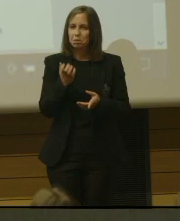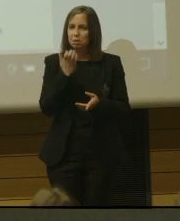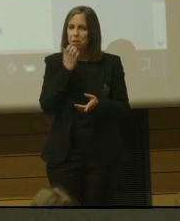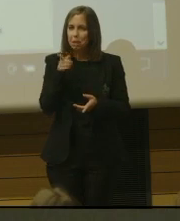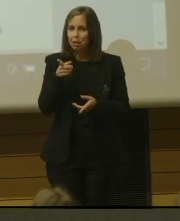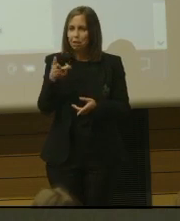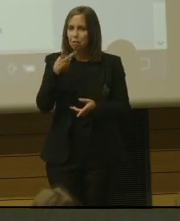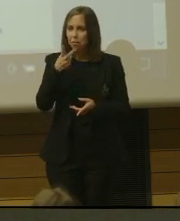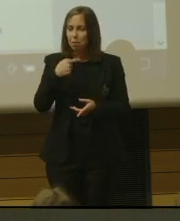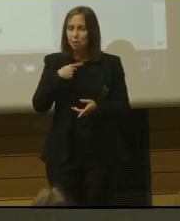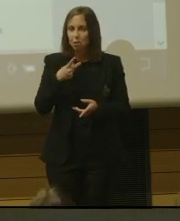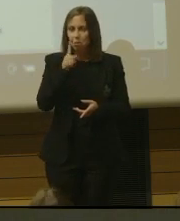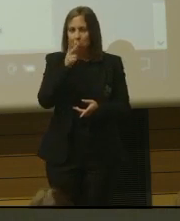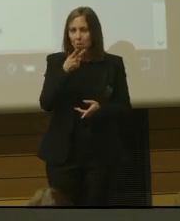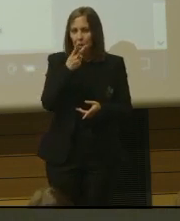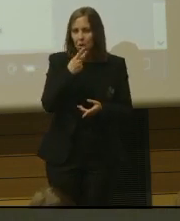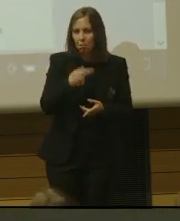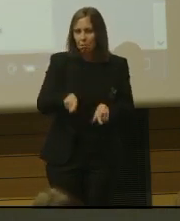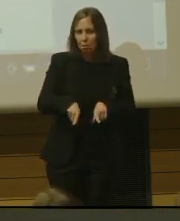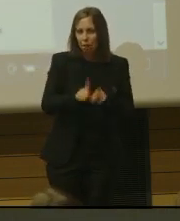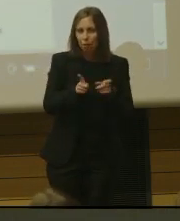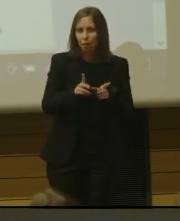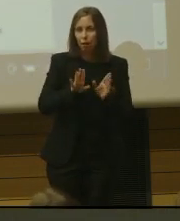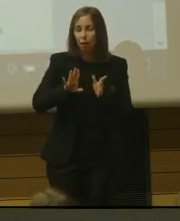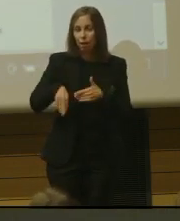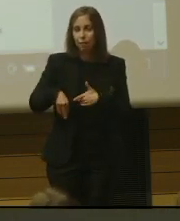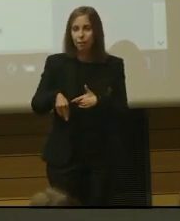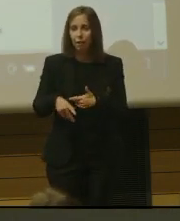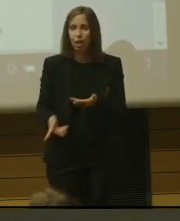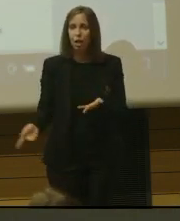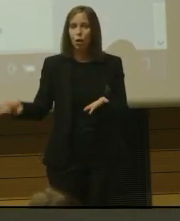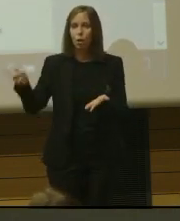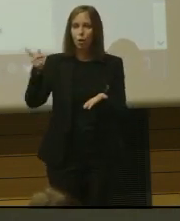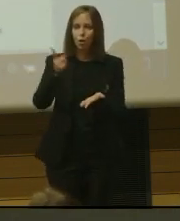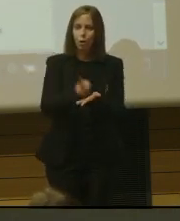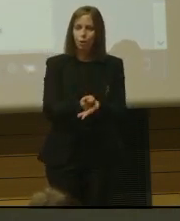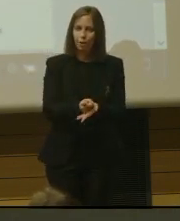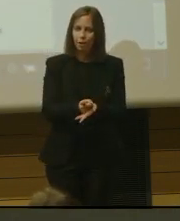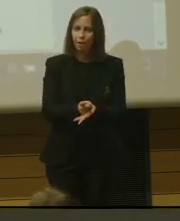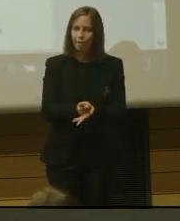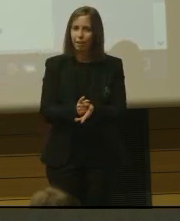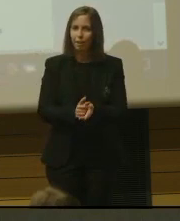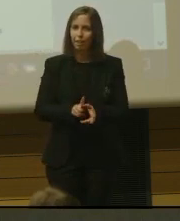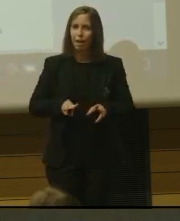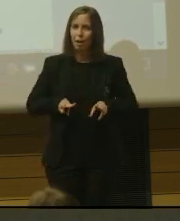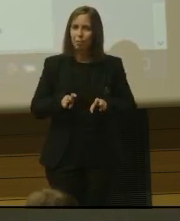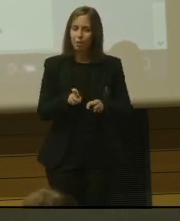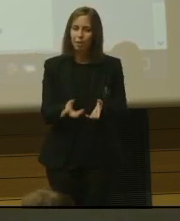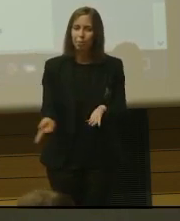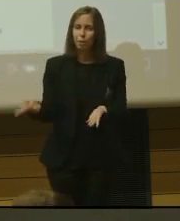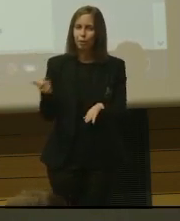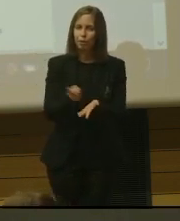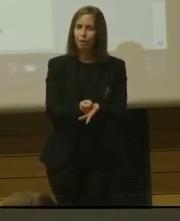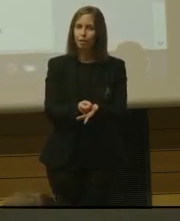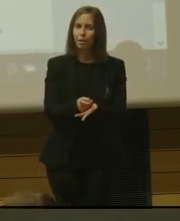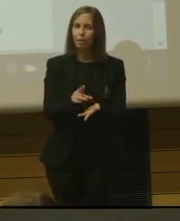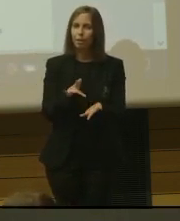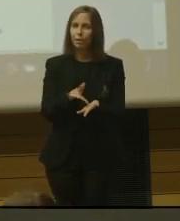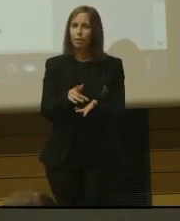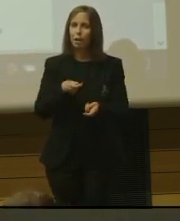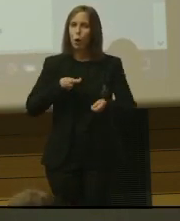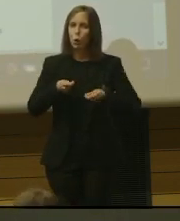me fume un cigarro. Entonces ya volvimos otra vez a los inicios un poco, ¿no?, a la hora de poderlo